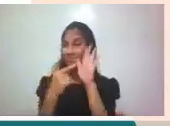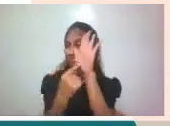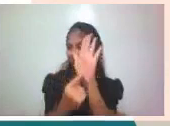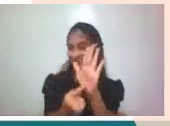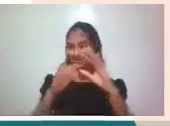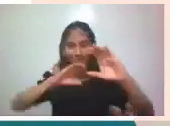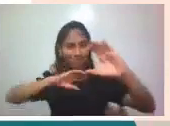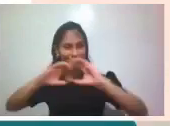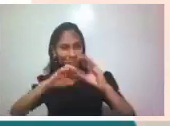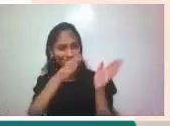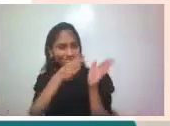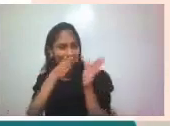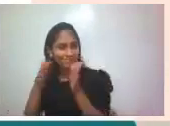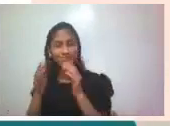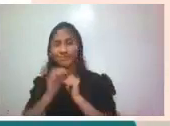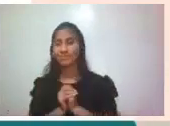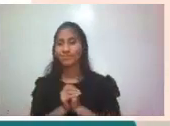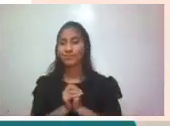ofrece tener